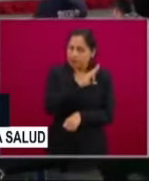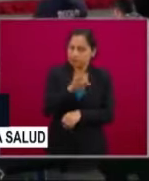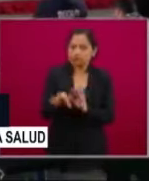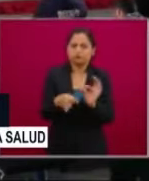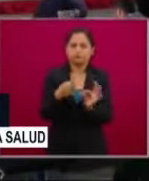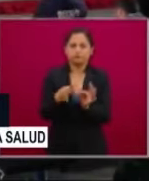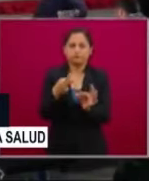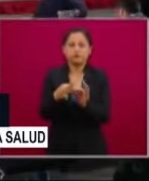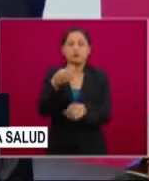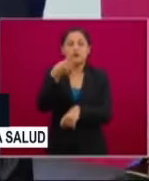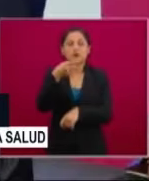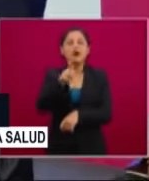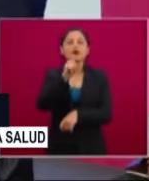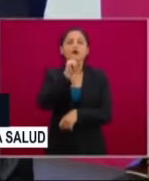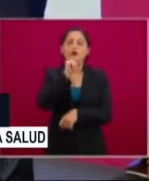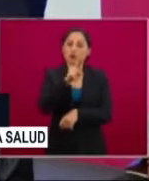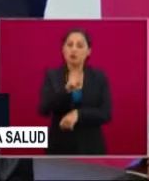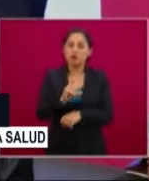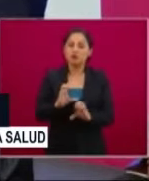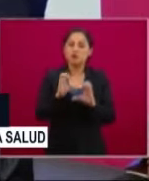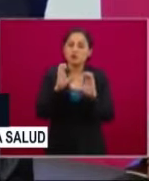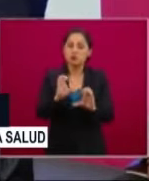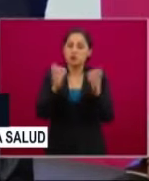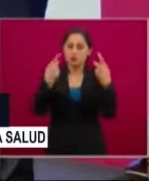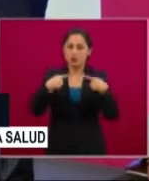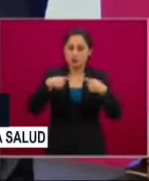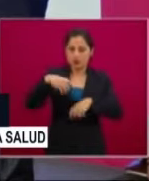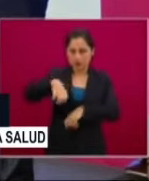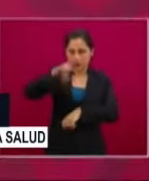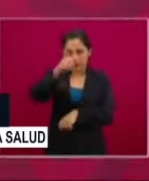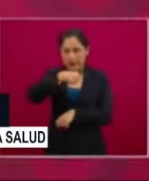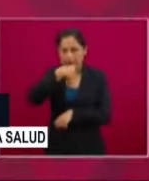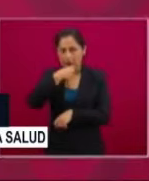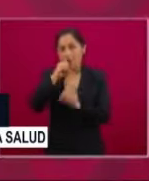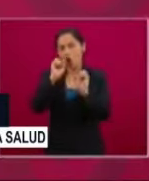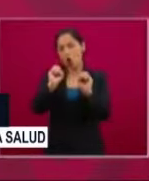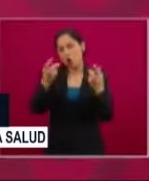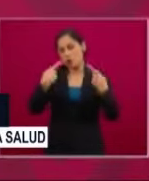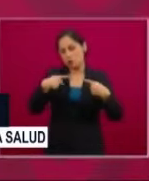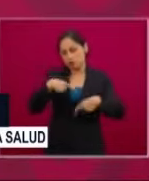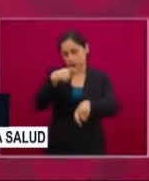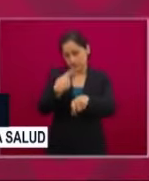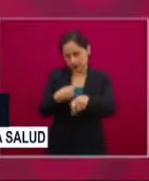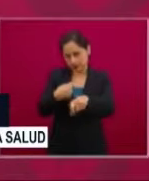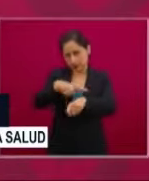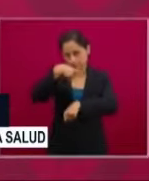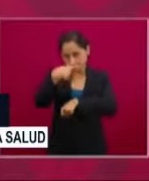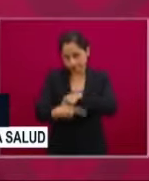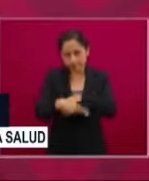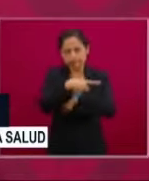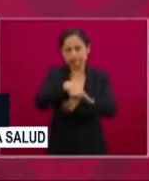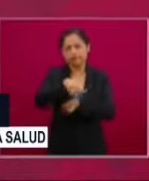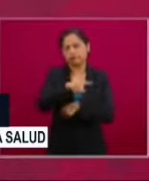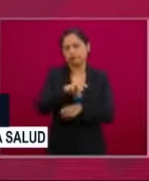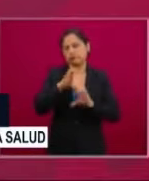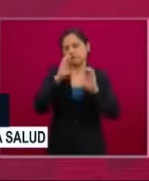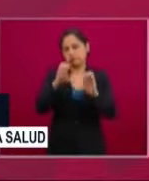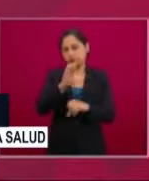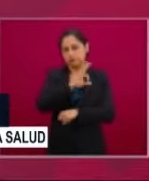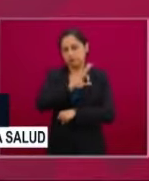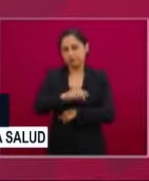el aprobado este año este momento está autorizando el uso de